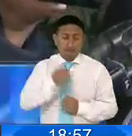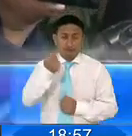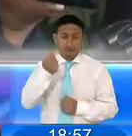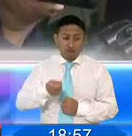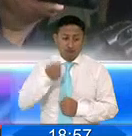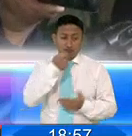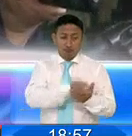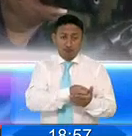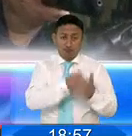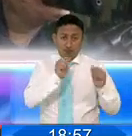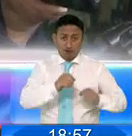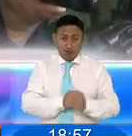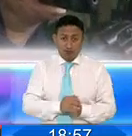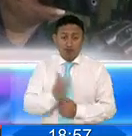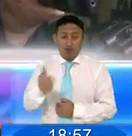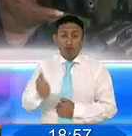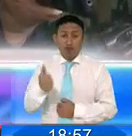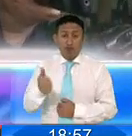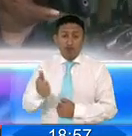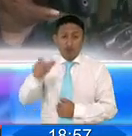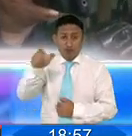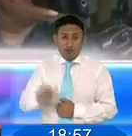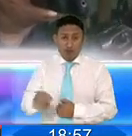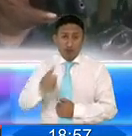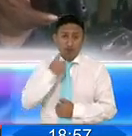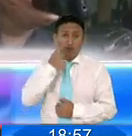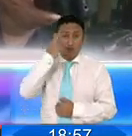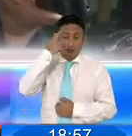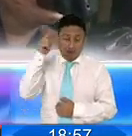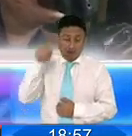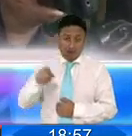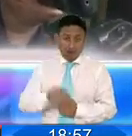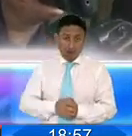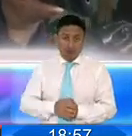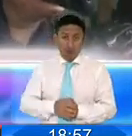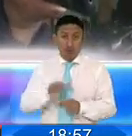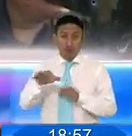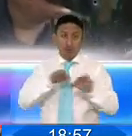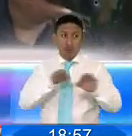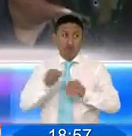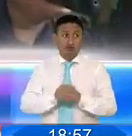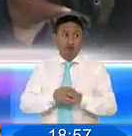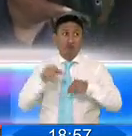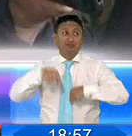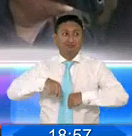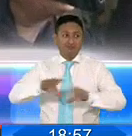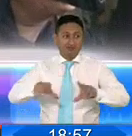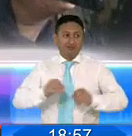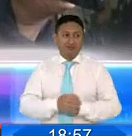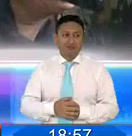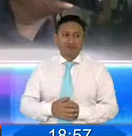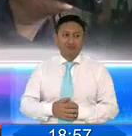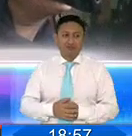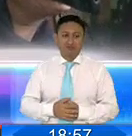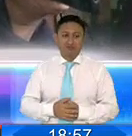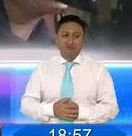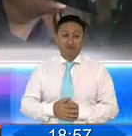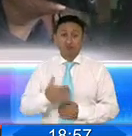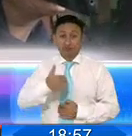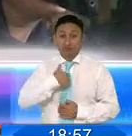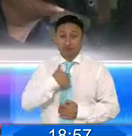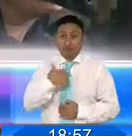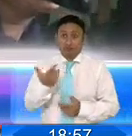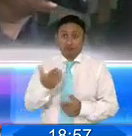aportes. El propio sentenciado Rafael Correa ha indicado que eso no es delito, que le den pagando por